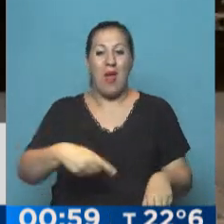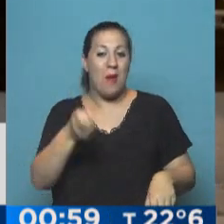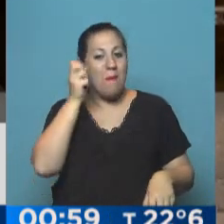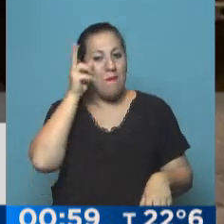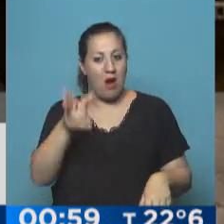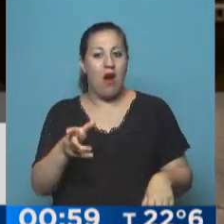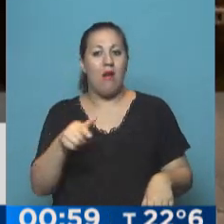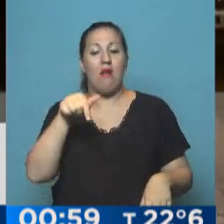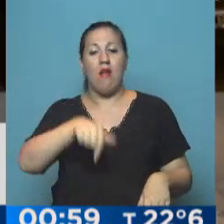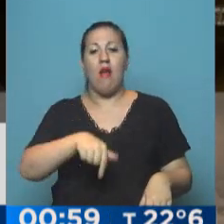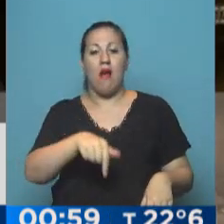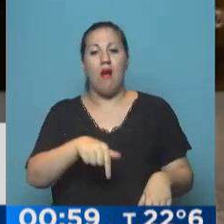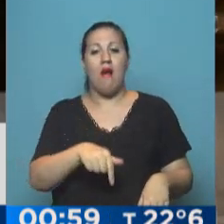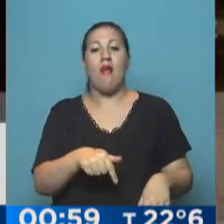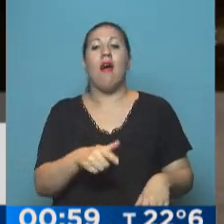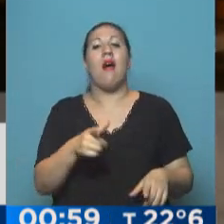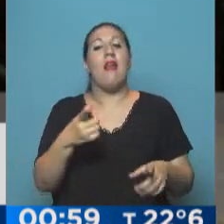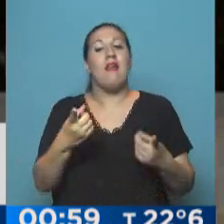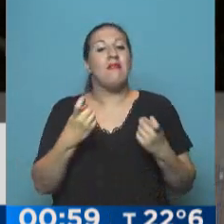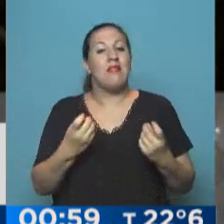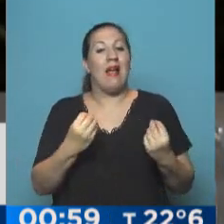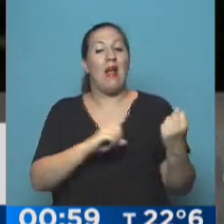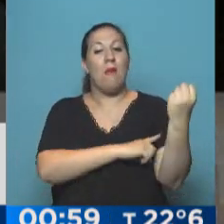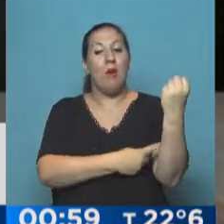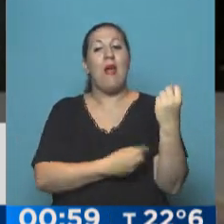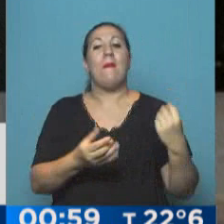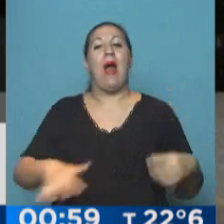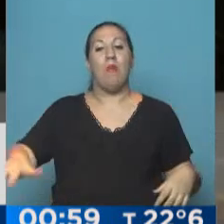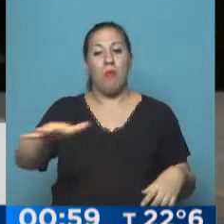hay una gran manifestación de que el poder se ha usado para el pueblo, ¿no? Una jornada